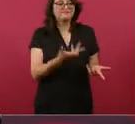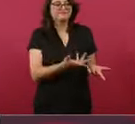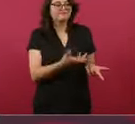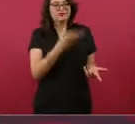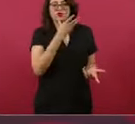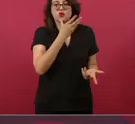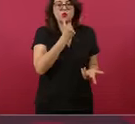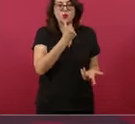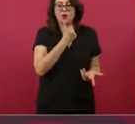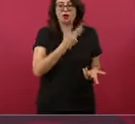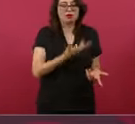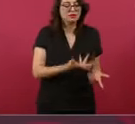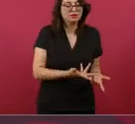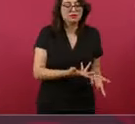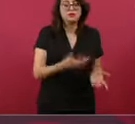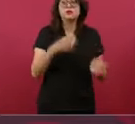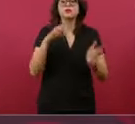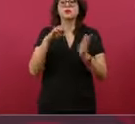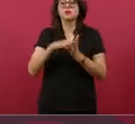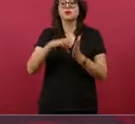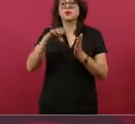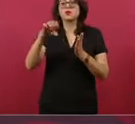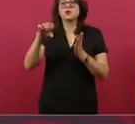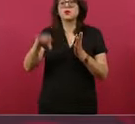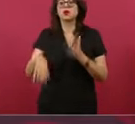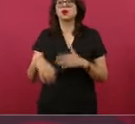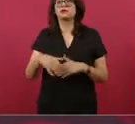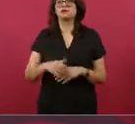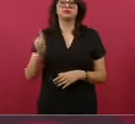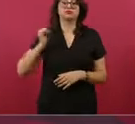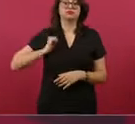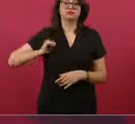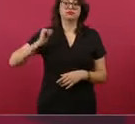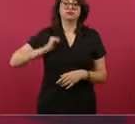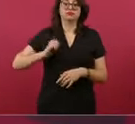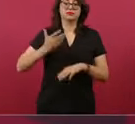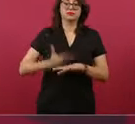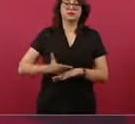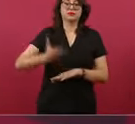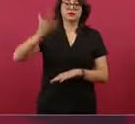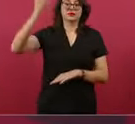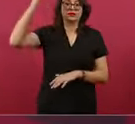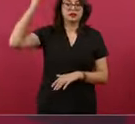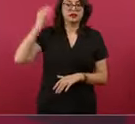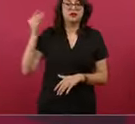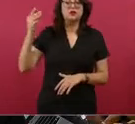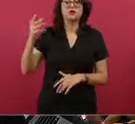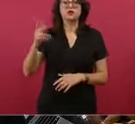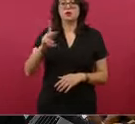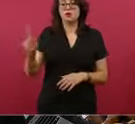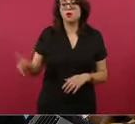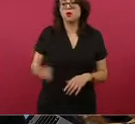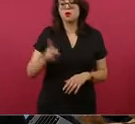les quitaron como 80 mil hectáreas a los yaquis